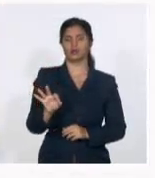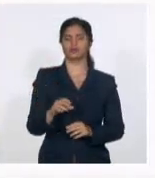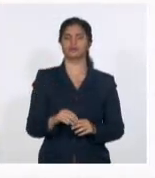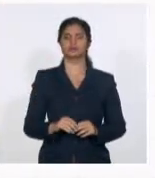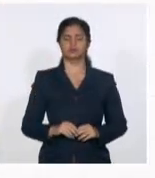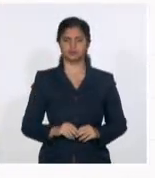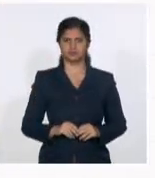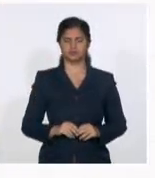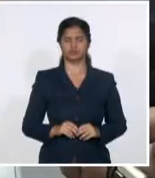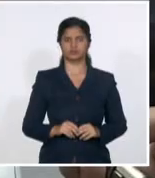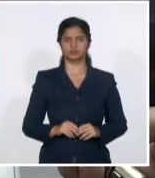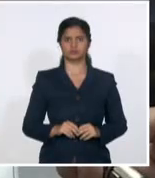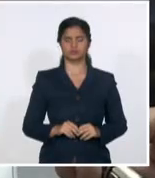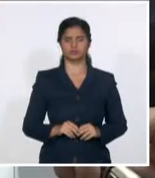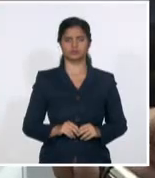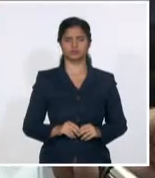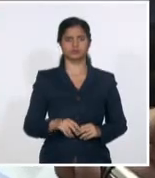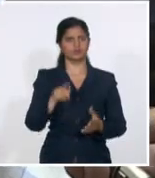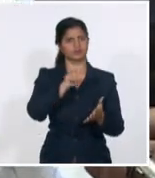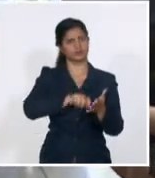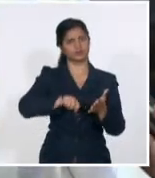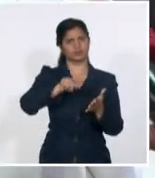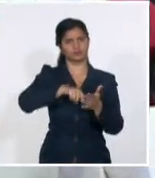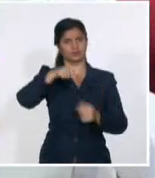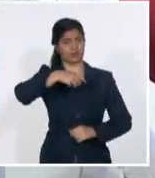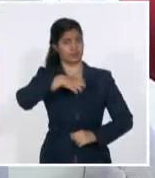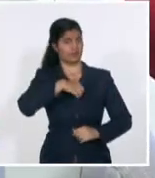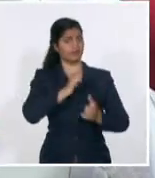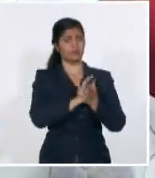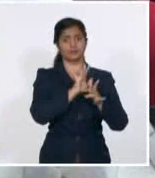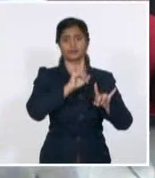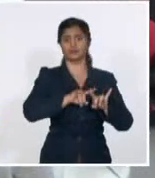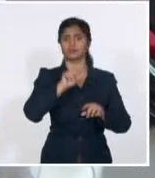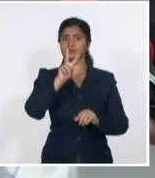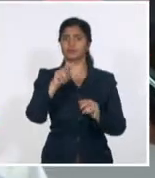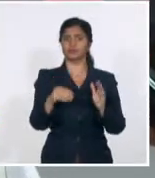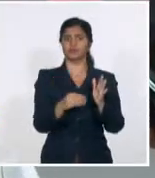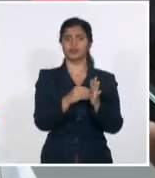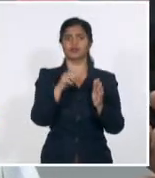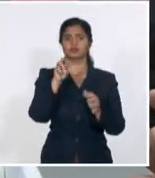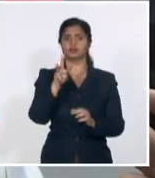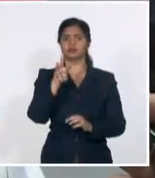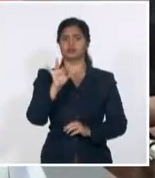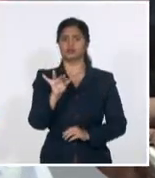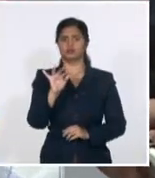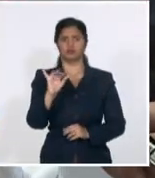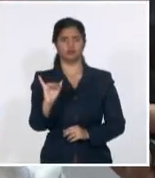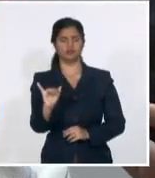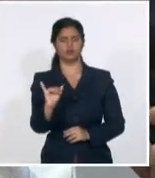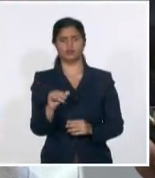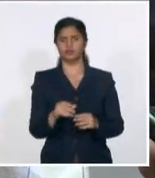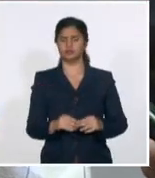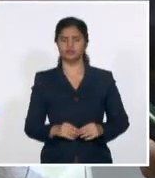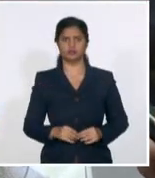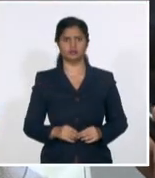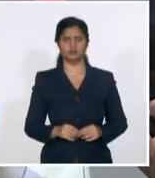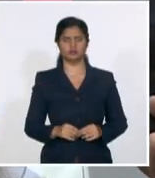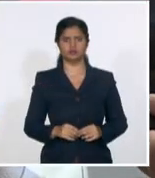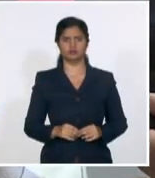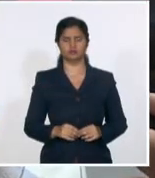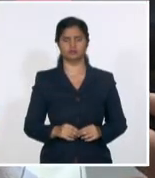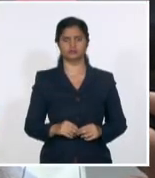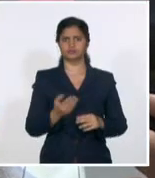Para hoy estamos estimando una disponibilidad de 2.376 megawatts y 2.800 megawatts de máxima demanda. Eso